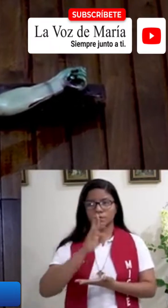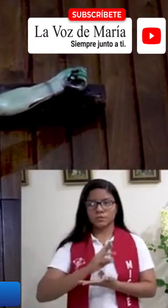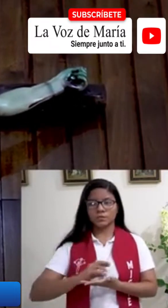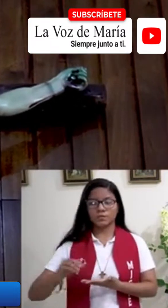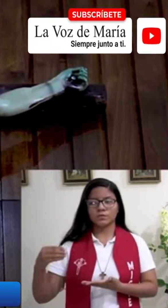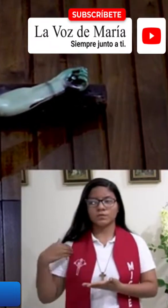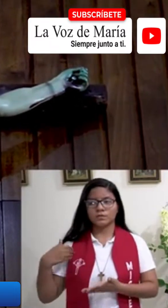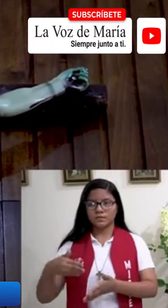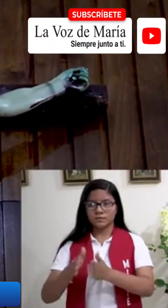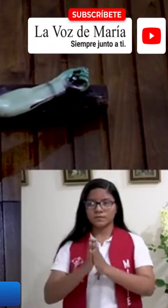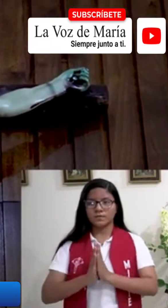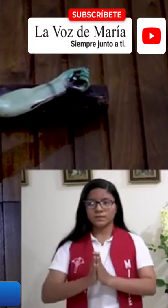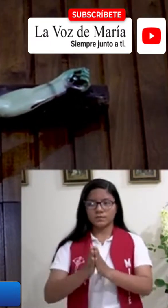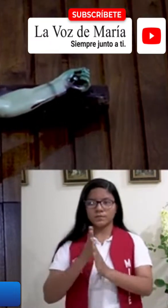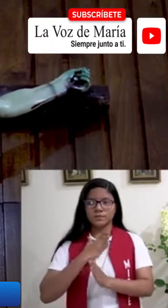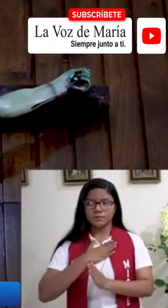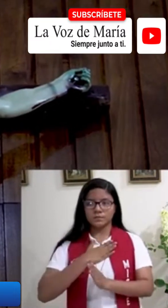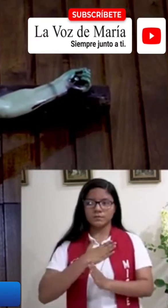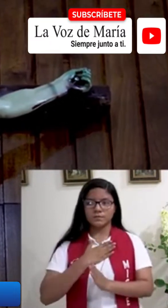Señor,